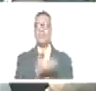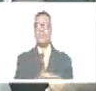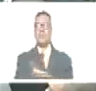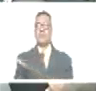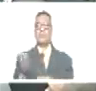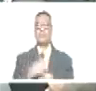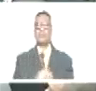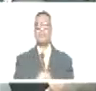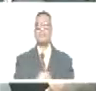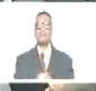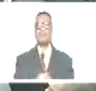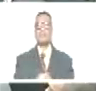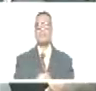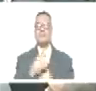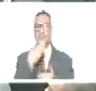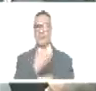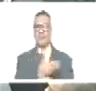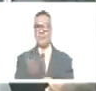Adelante, adelante.